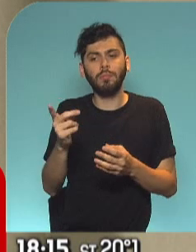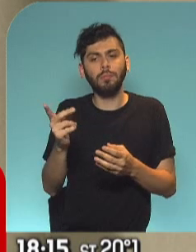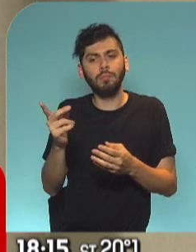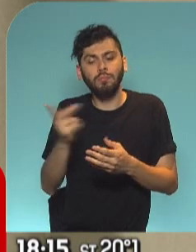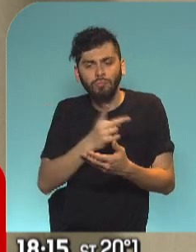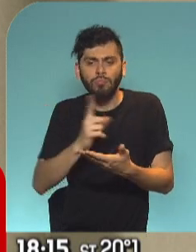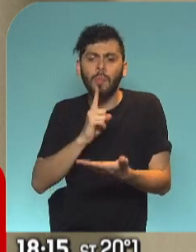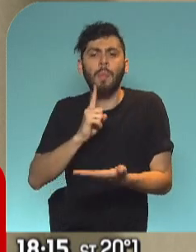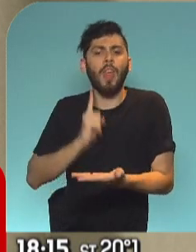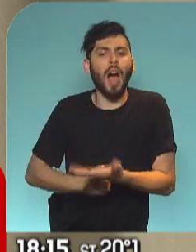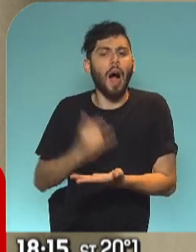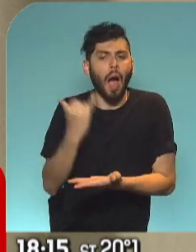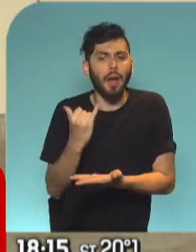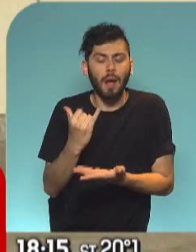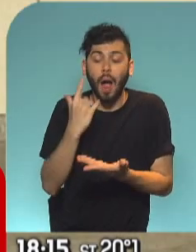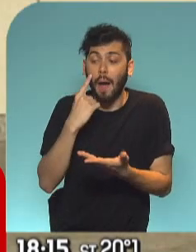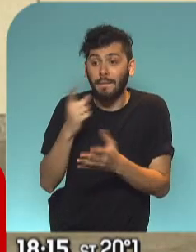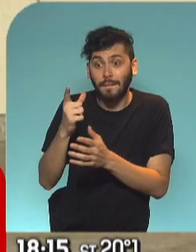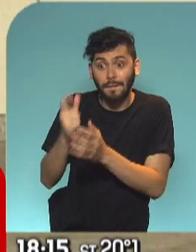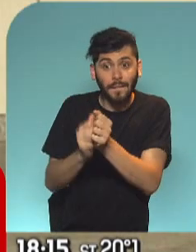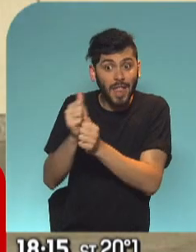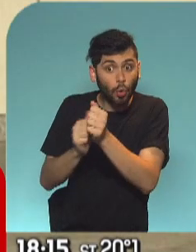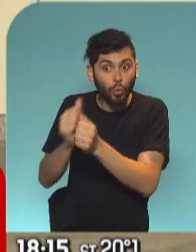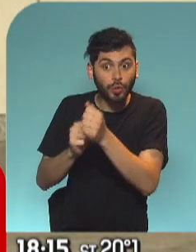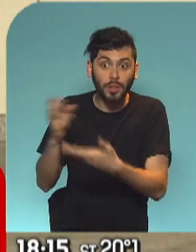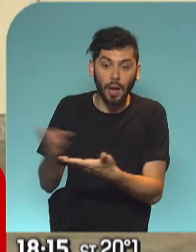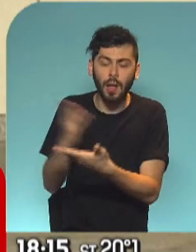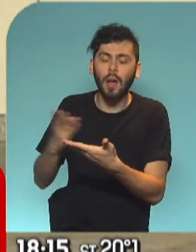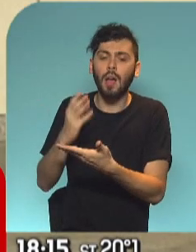justamente un plan económico del sector industrial de cara